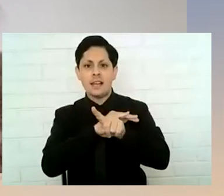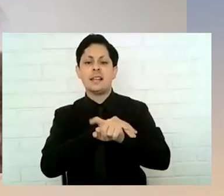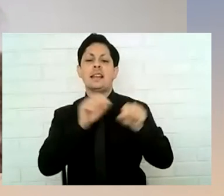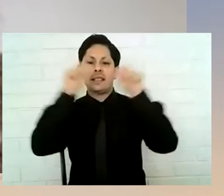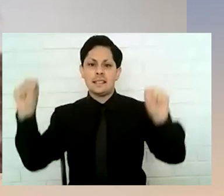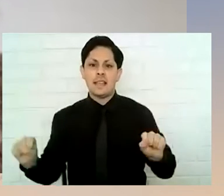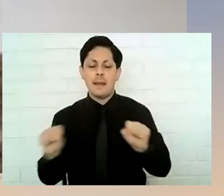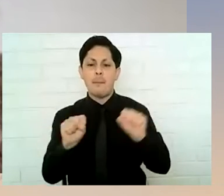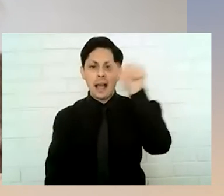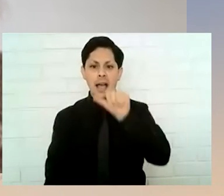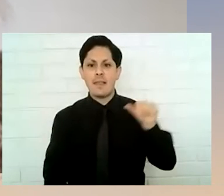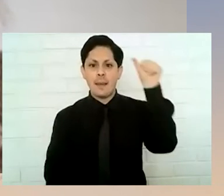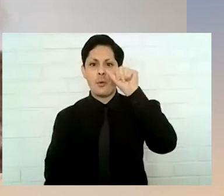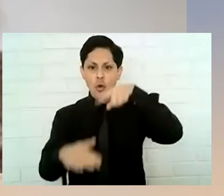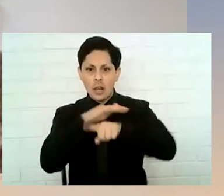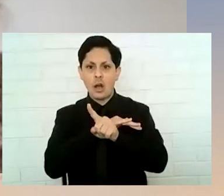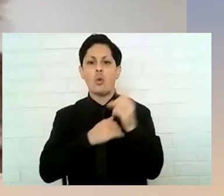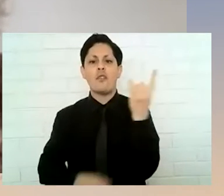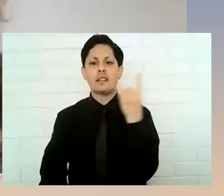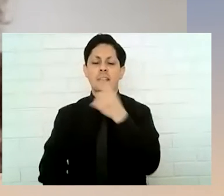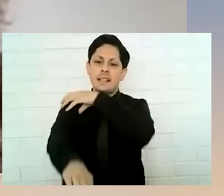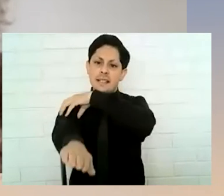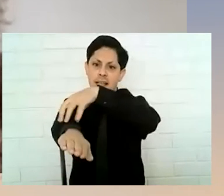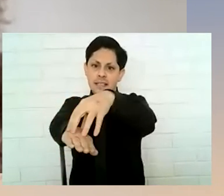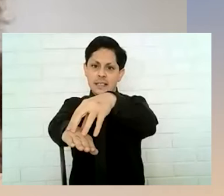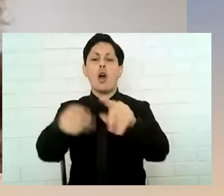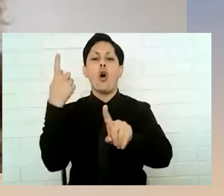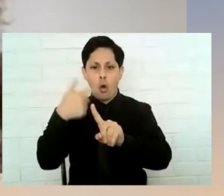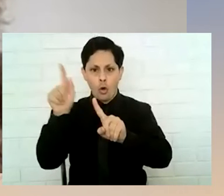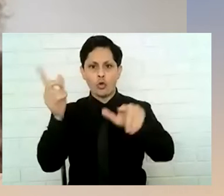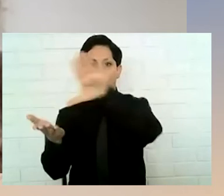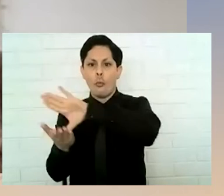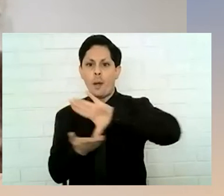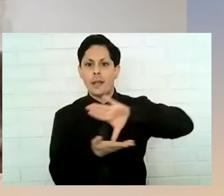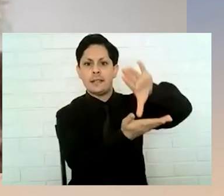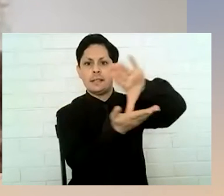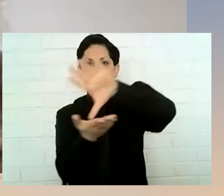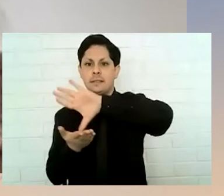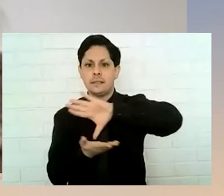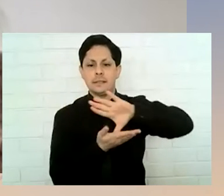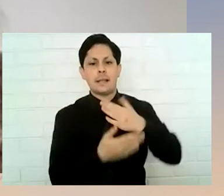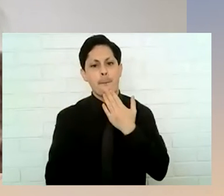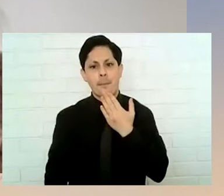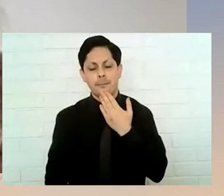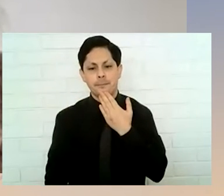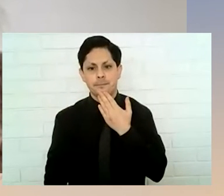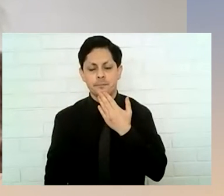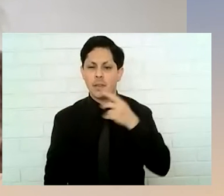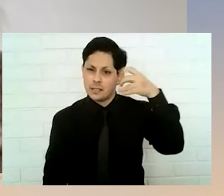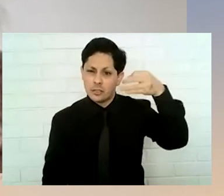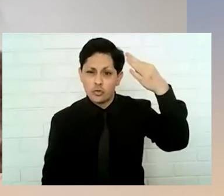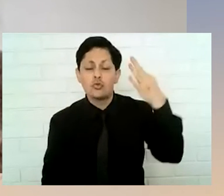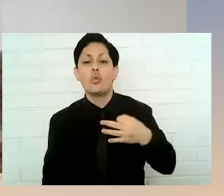de la universidad, de acá de Chile y de otros países también. Estoy segura que este es